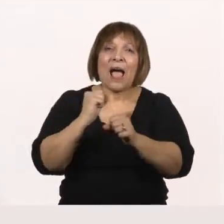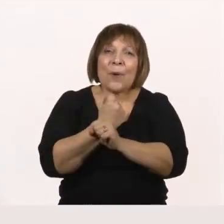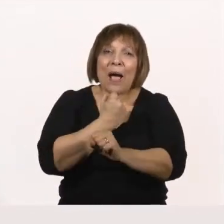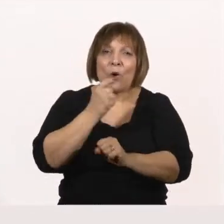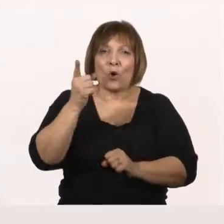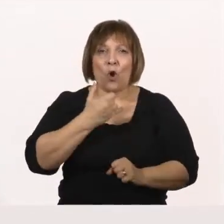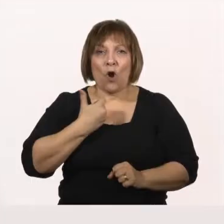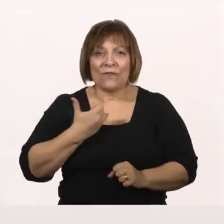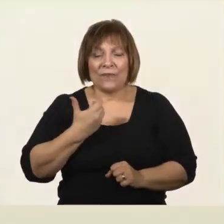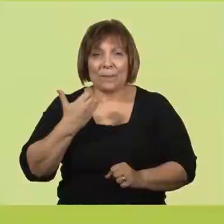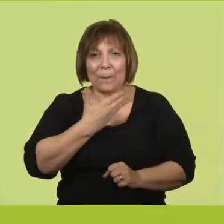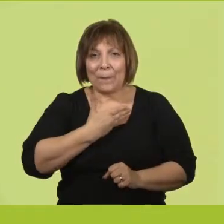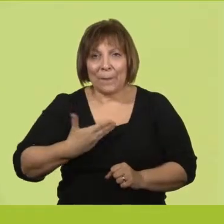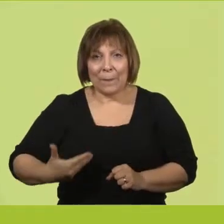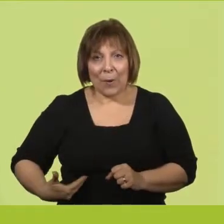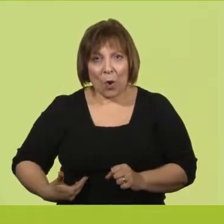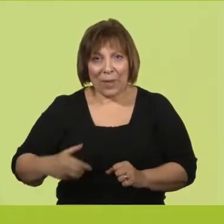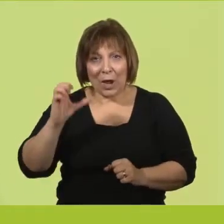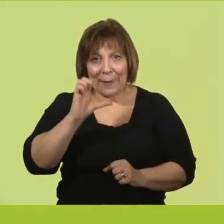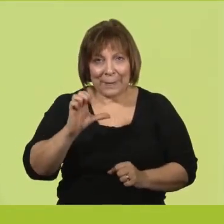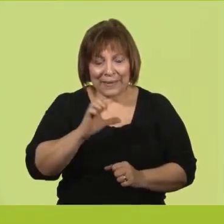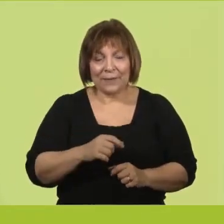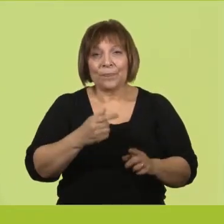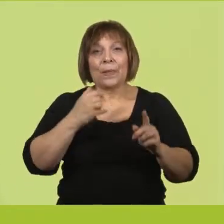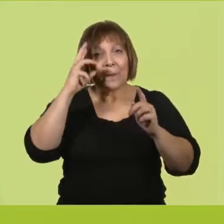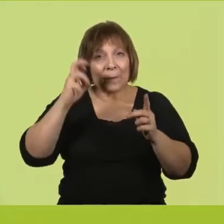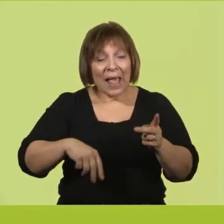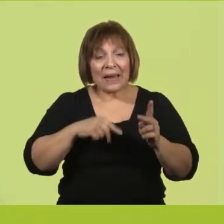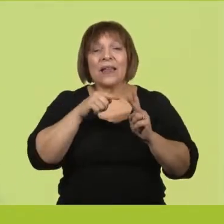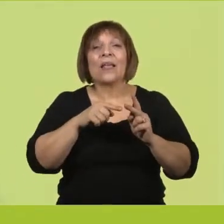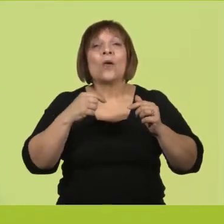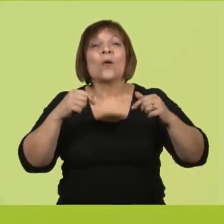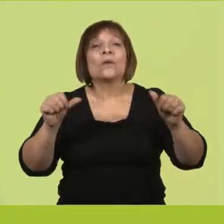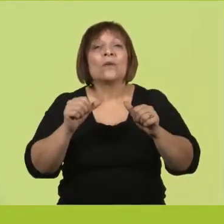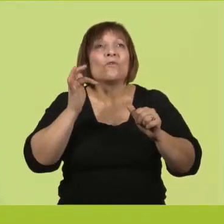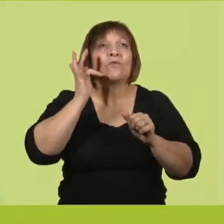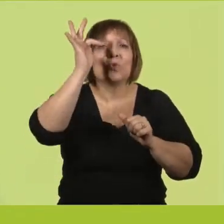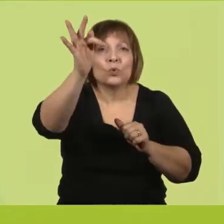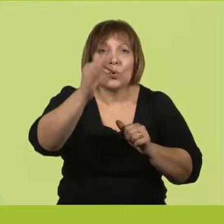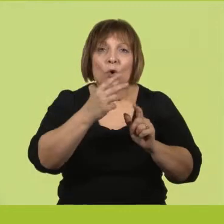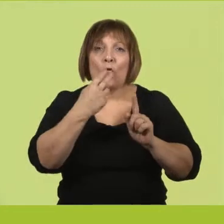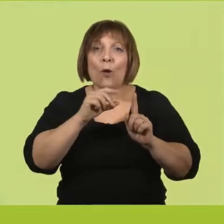para jóvenes. Plan de Acción de Juventudes 2015-2025.